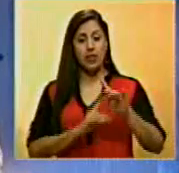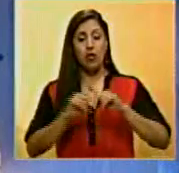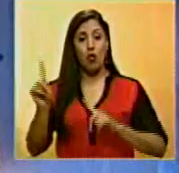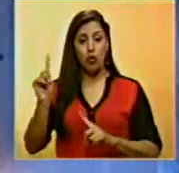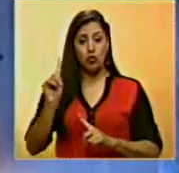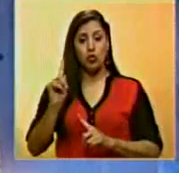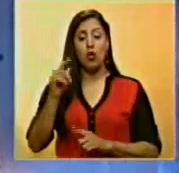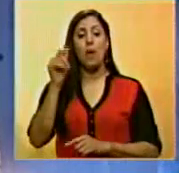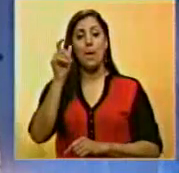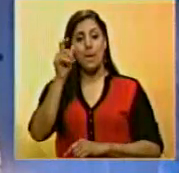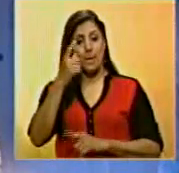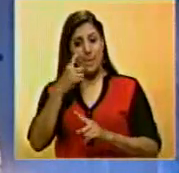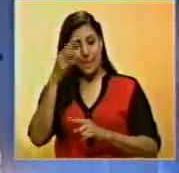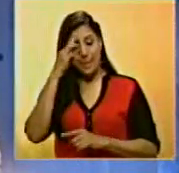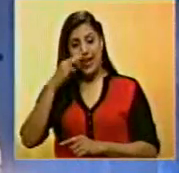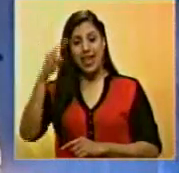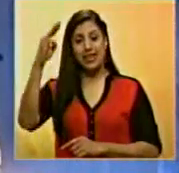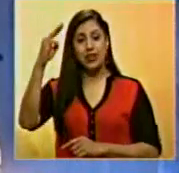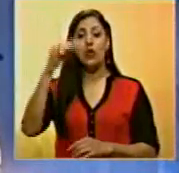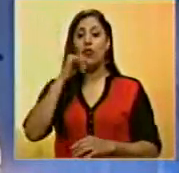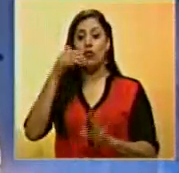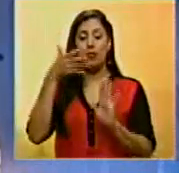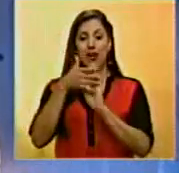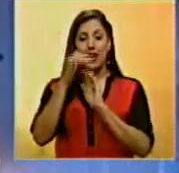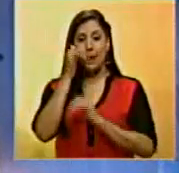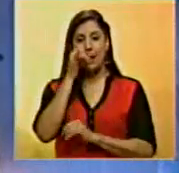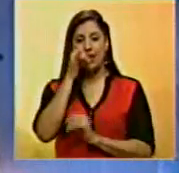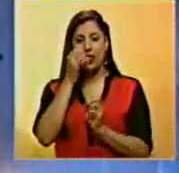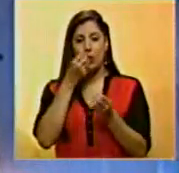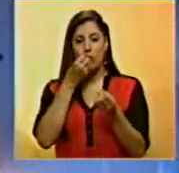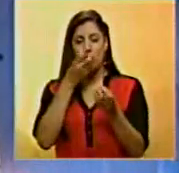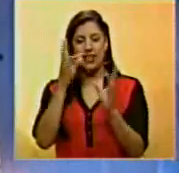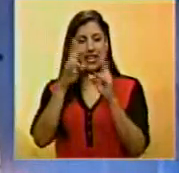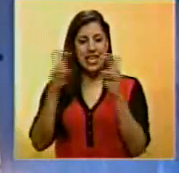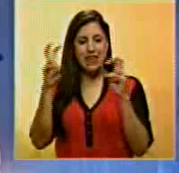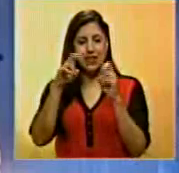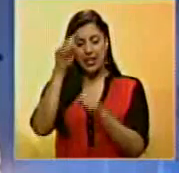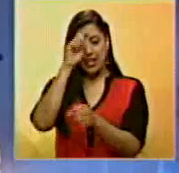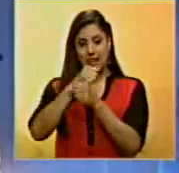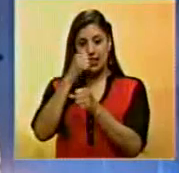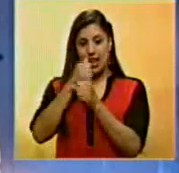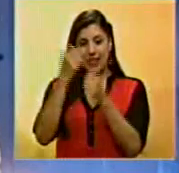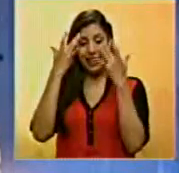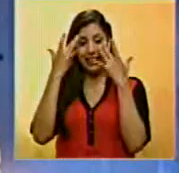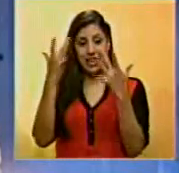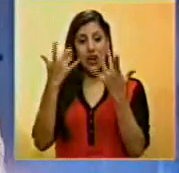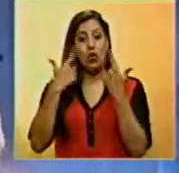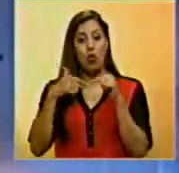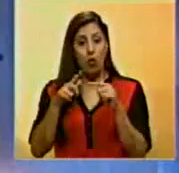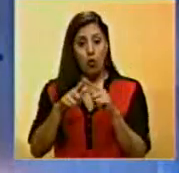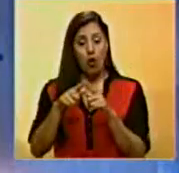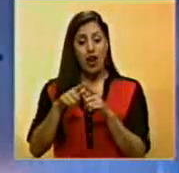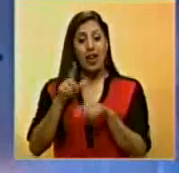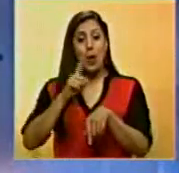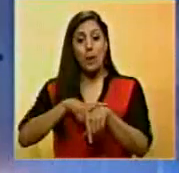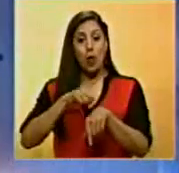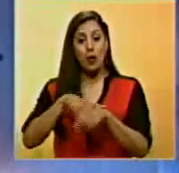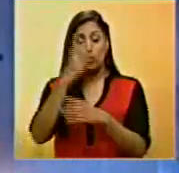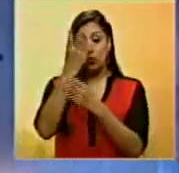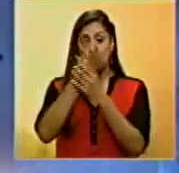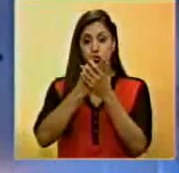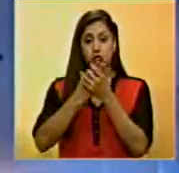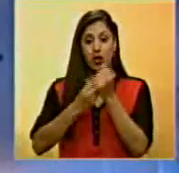la procuraduría general de México difundió un video con detalles de la investigación y las labores de inteligencia realizadas desde el momento de la